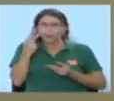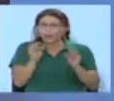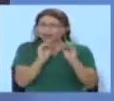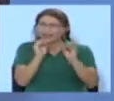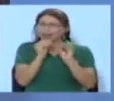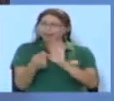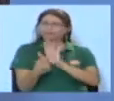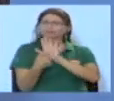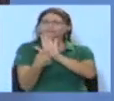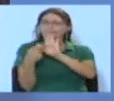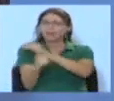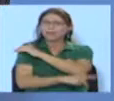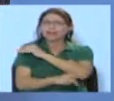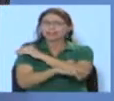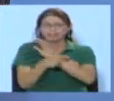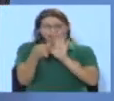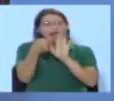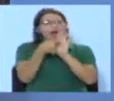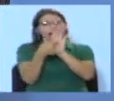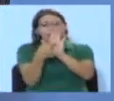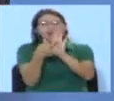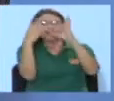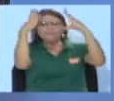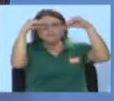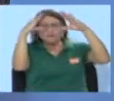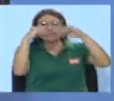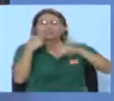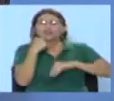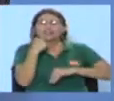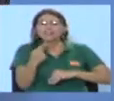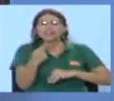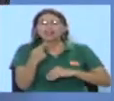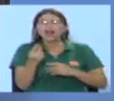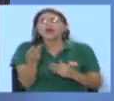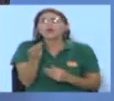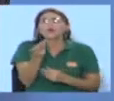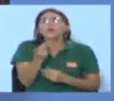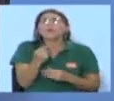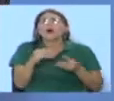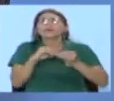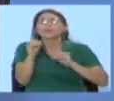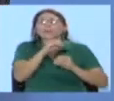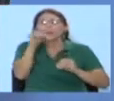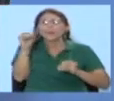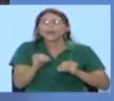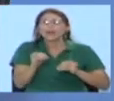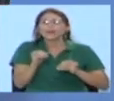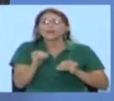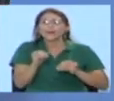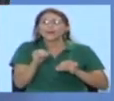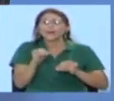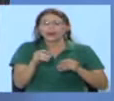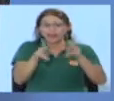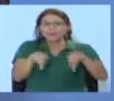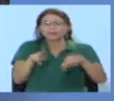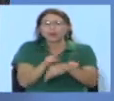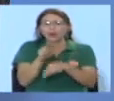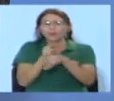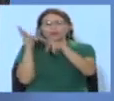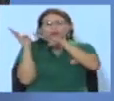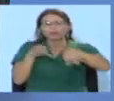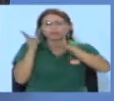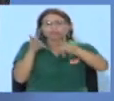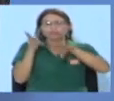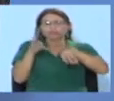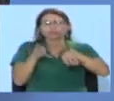diga, por ejemplo, cuánto es el promedio de consumo en internet de los costarricenses y cuál es el enlace